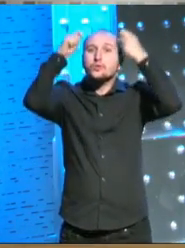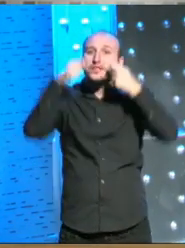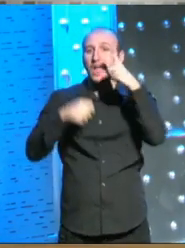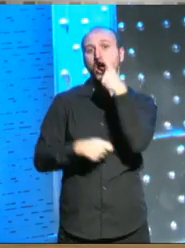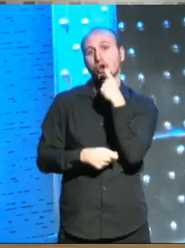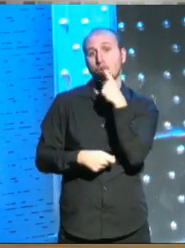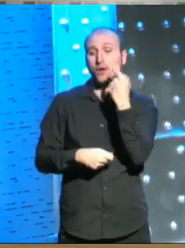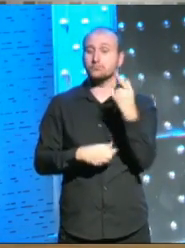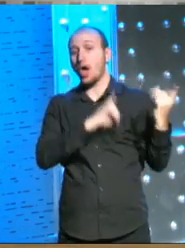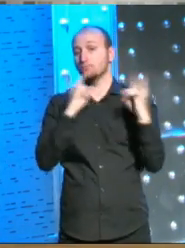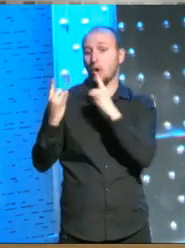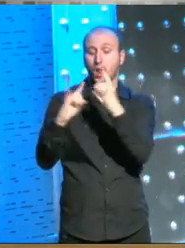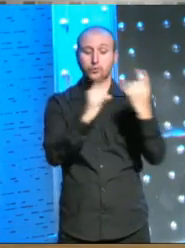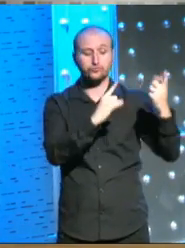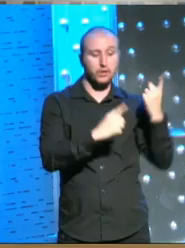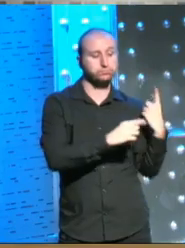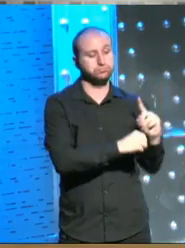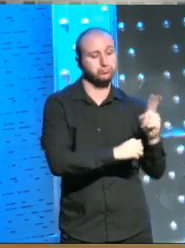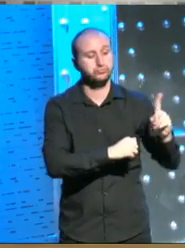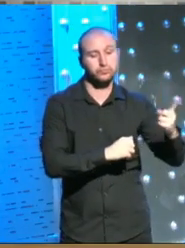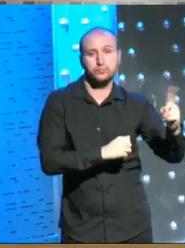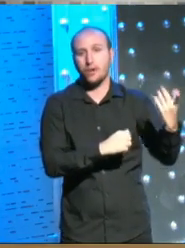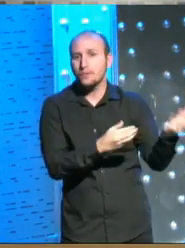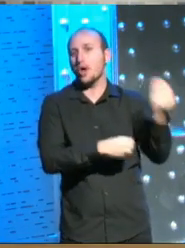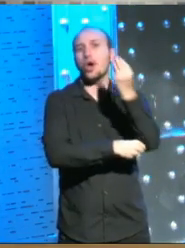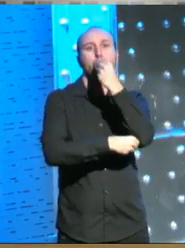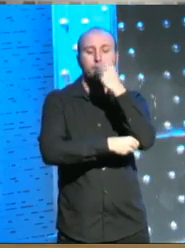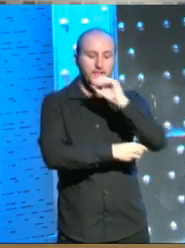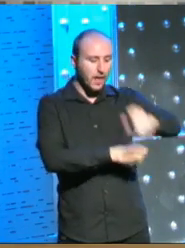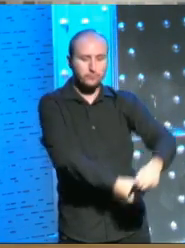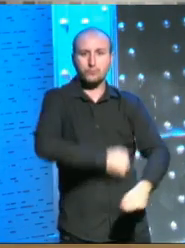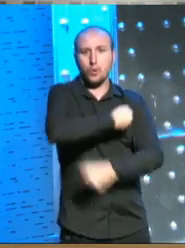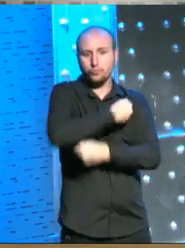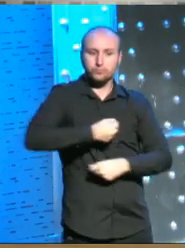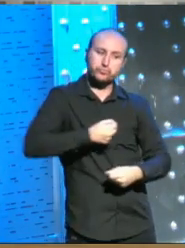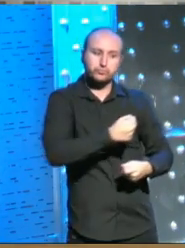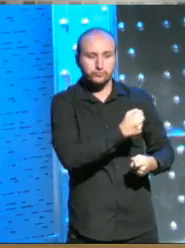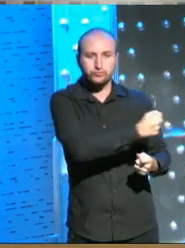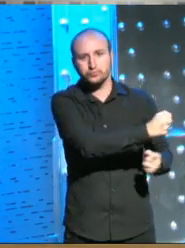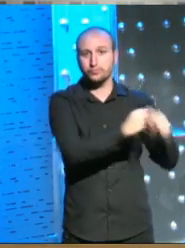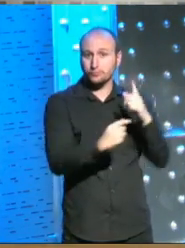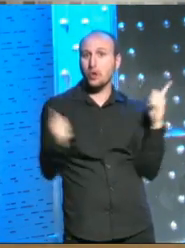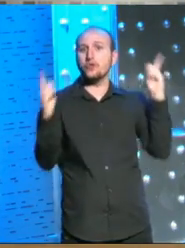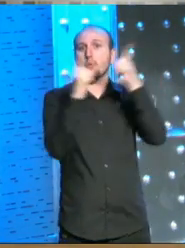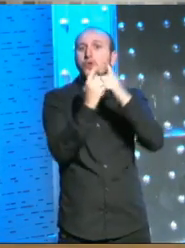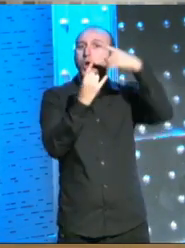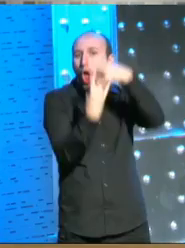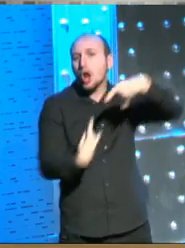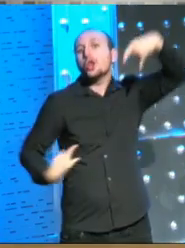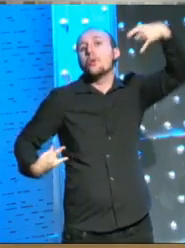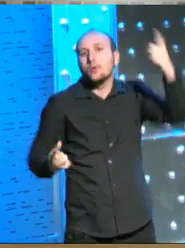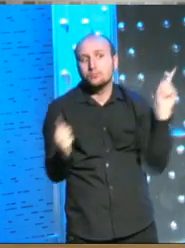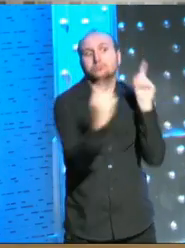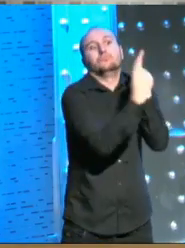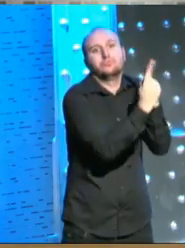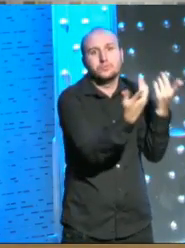al bosque a ver con la comida bajo el brazo, tal. Caperucita se encuentra con el lobo, o lo que fuere.